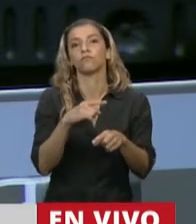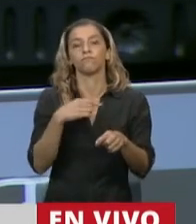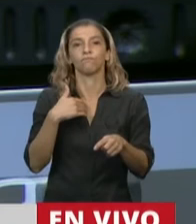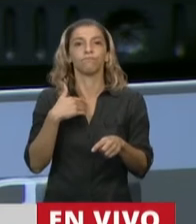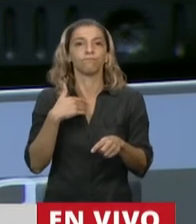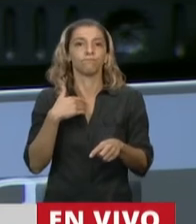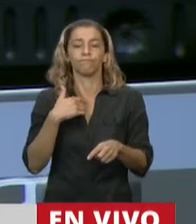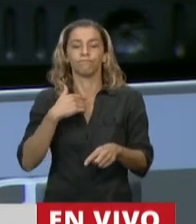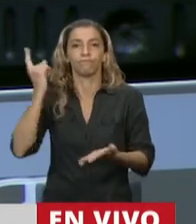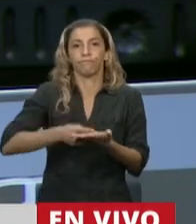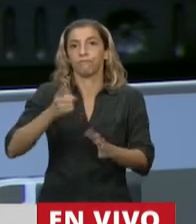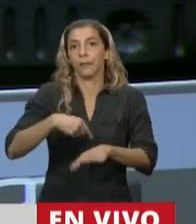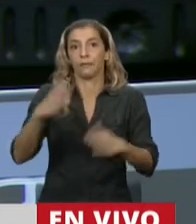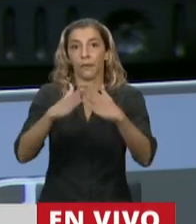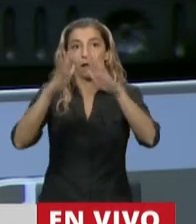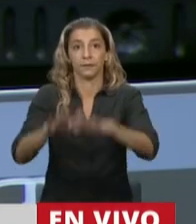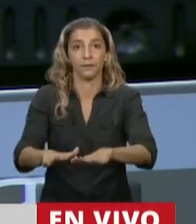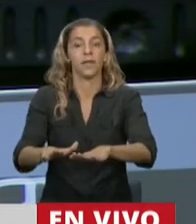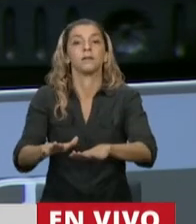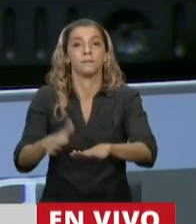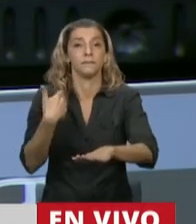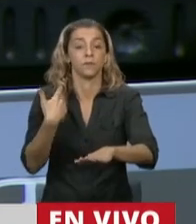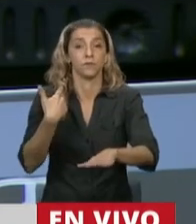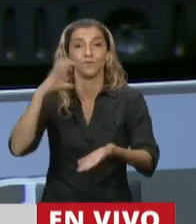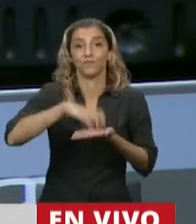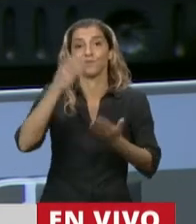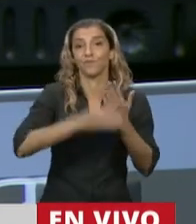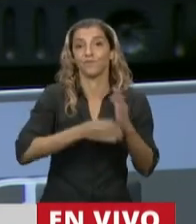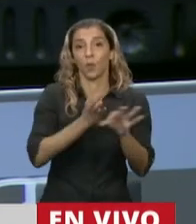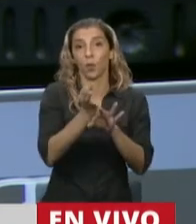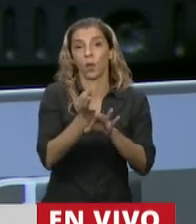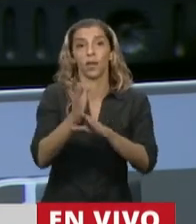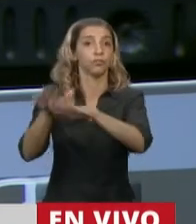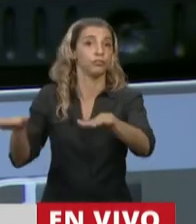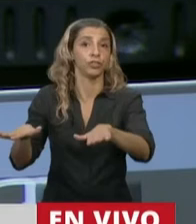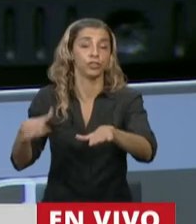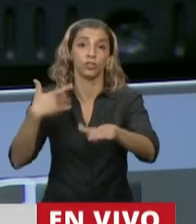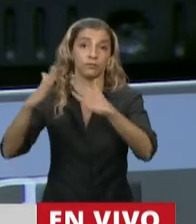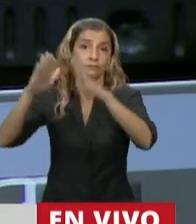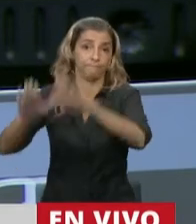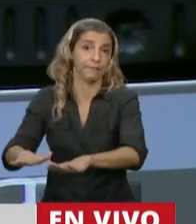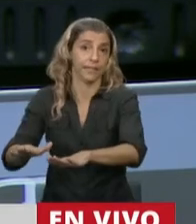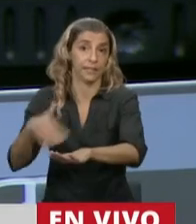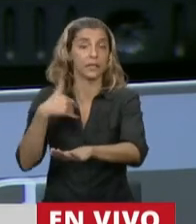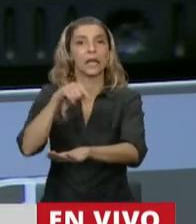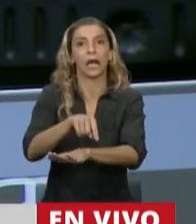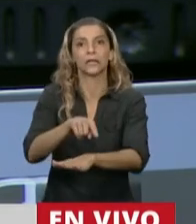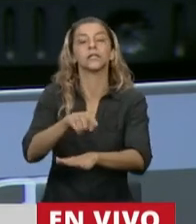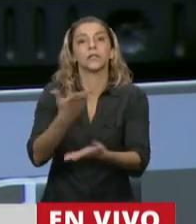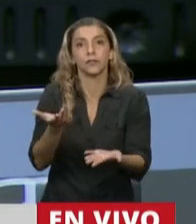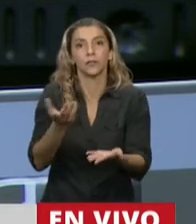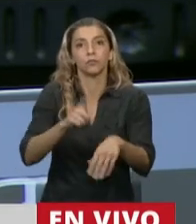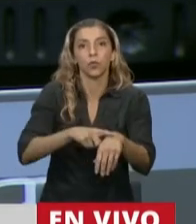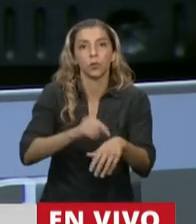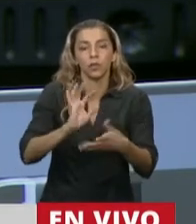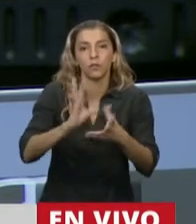Ministerio de Educación tomó la decisión de que los chicos no vayan a la escuela. A partir de ahí se tuvieron que tomar decisiones pedagógicas, que fueron